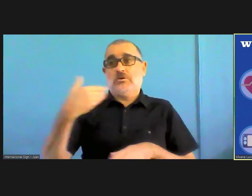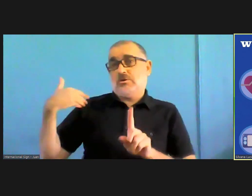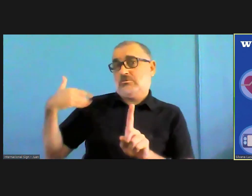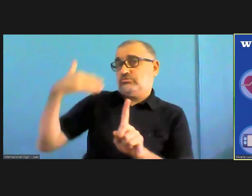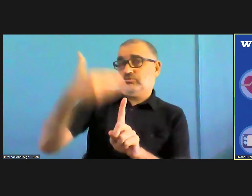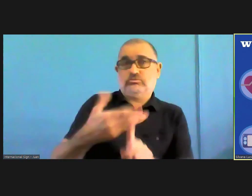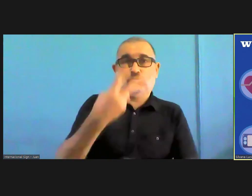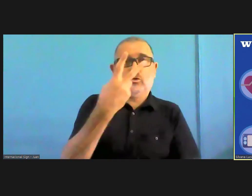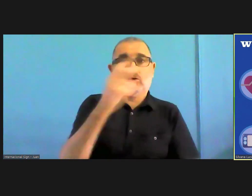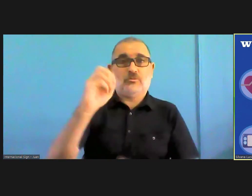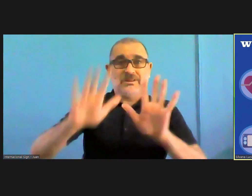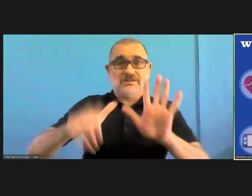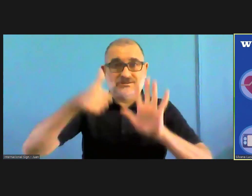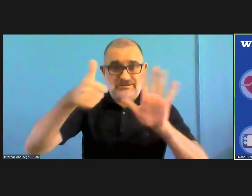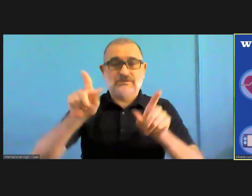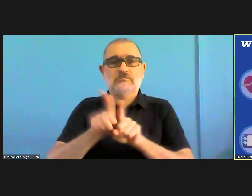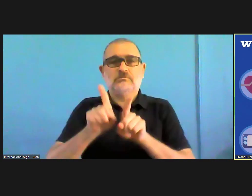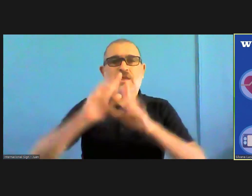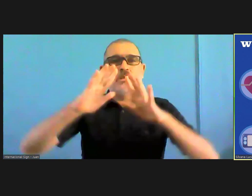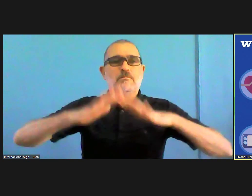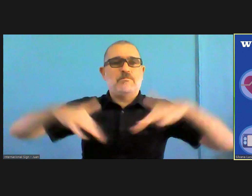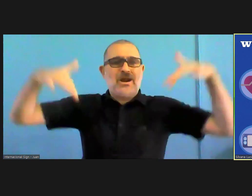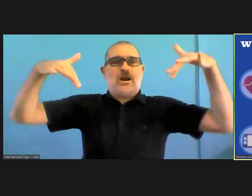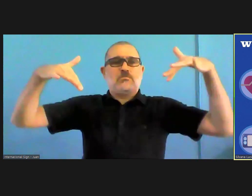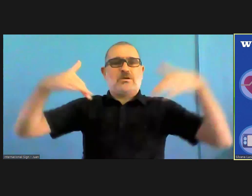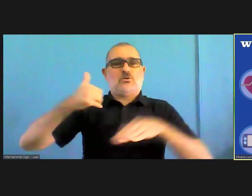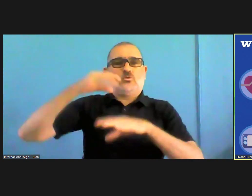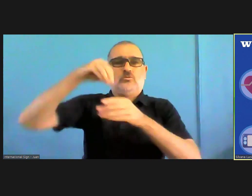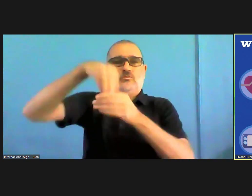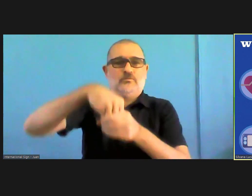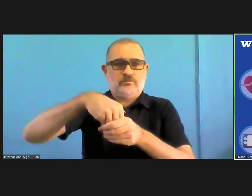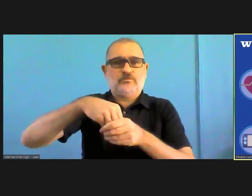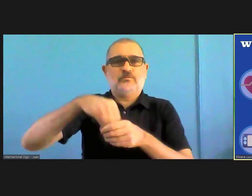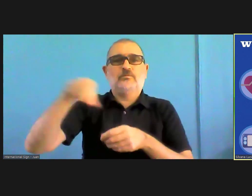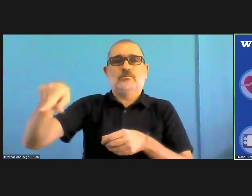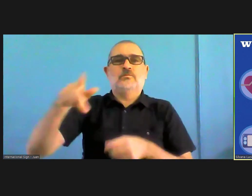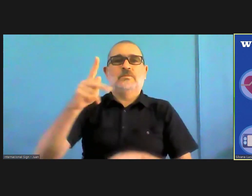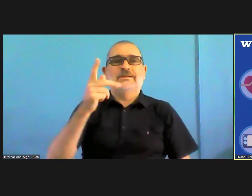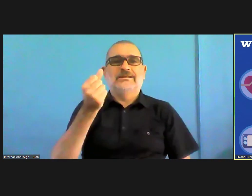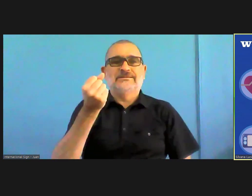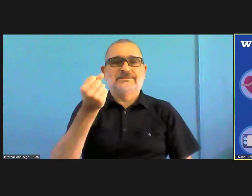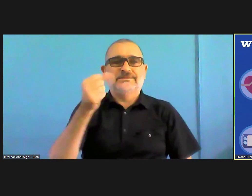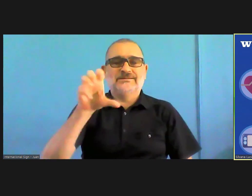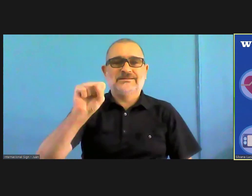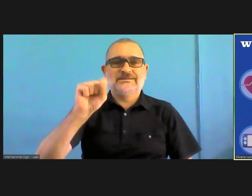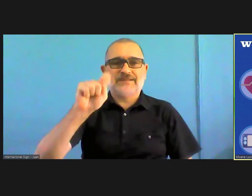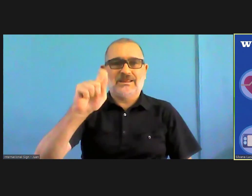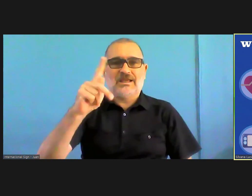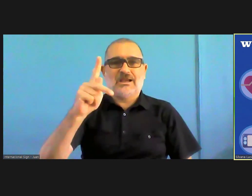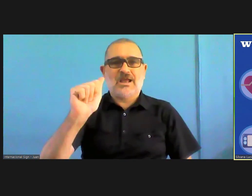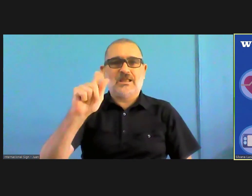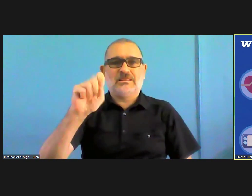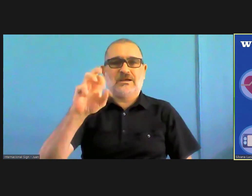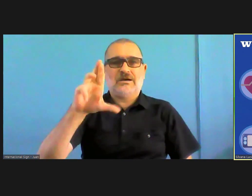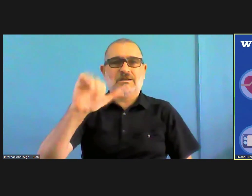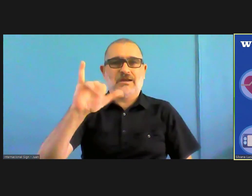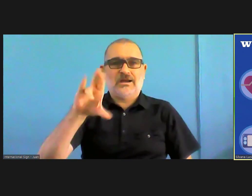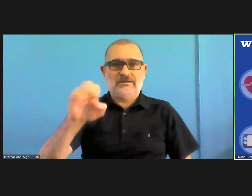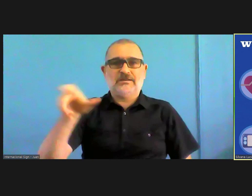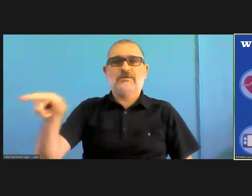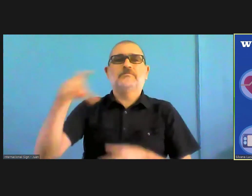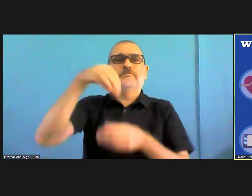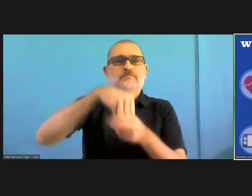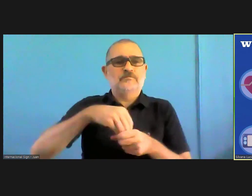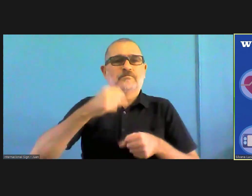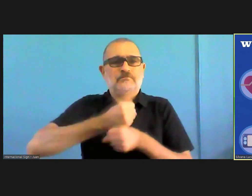Catherine. También ha sido ministro de Agricultura y Pesca y de hecho ha tenido un impacto en